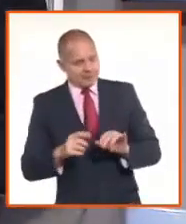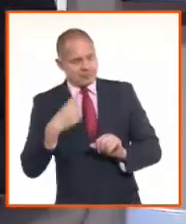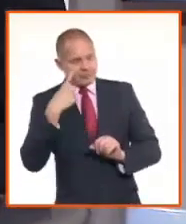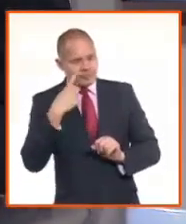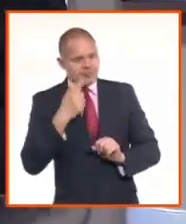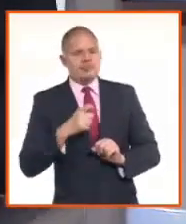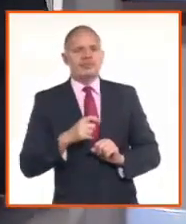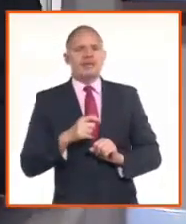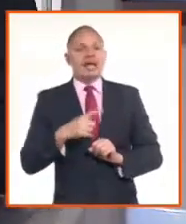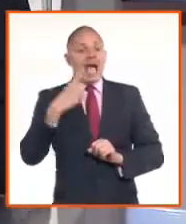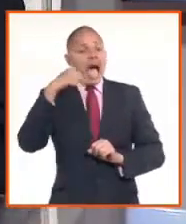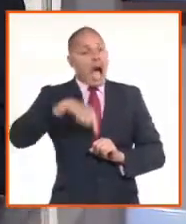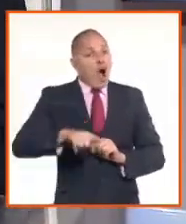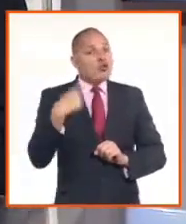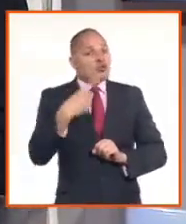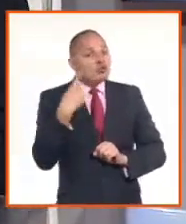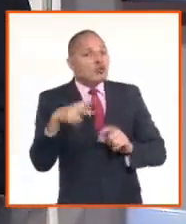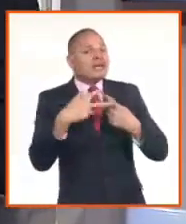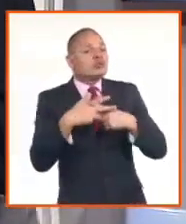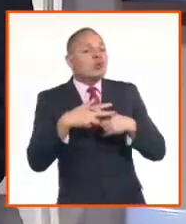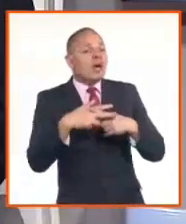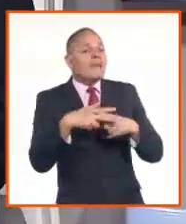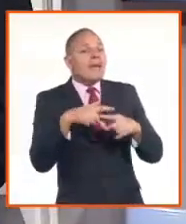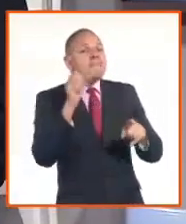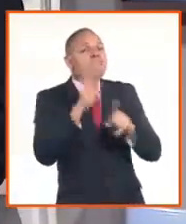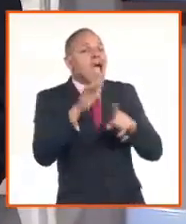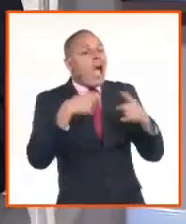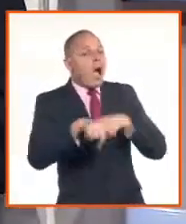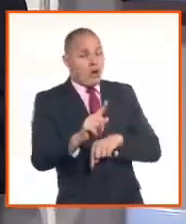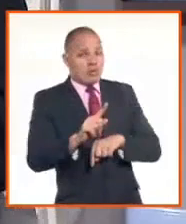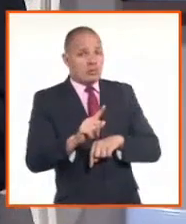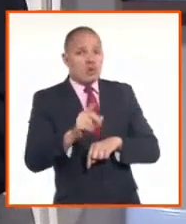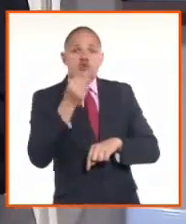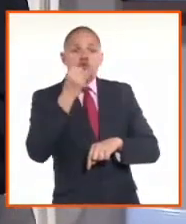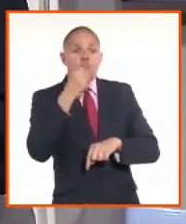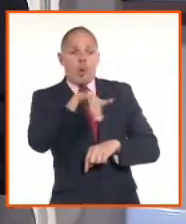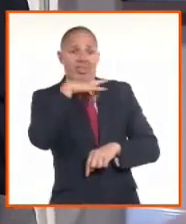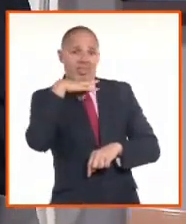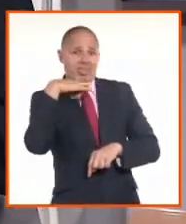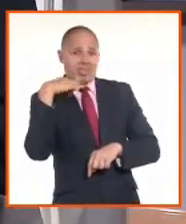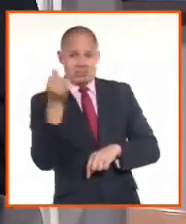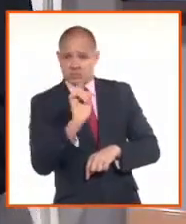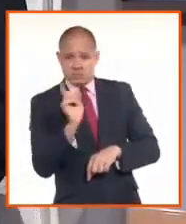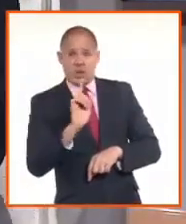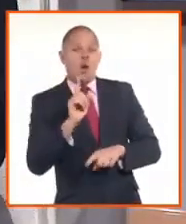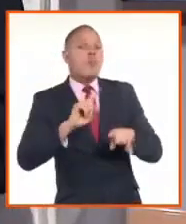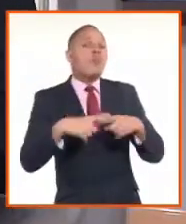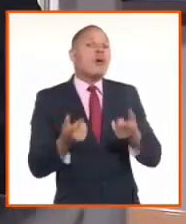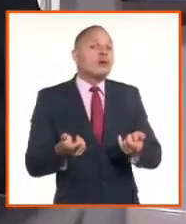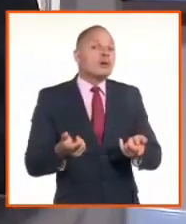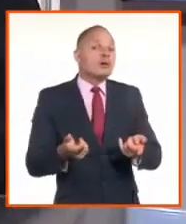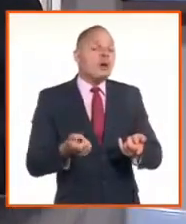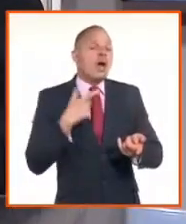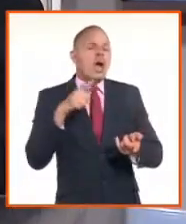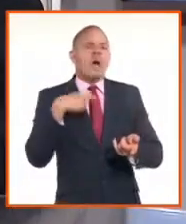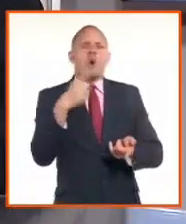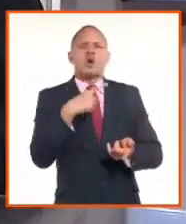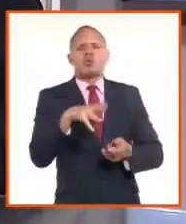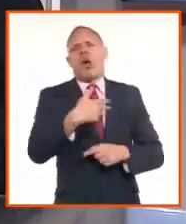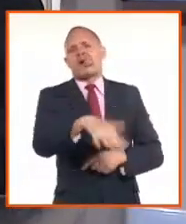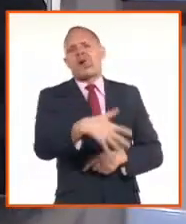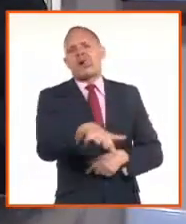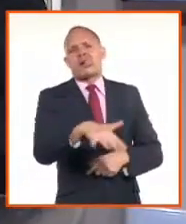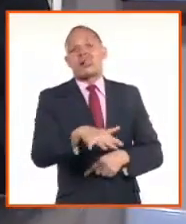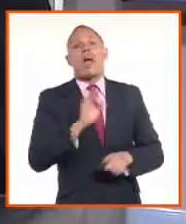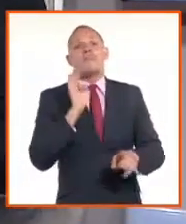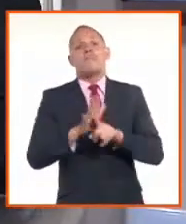otros propios de de esa trayectoria entre puntos de punto que como decía tenemos que es la isla